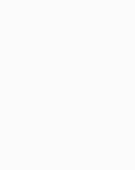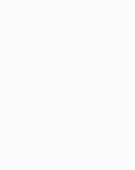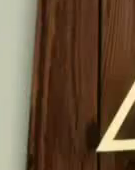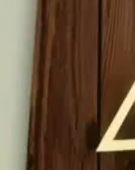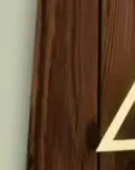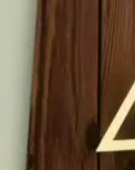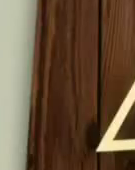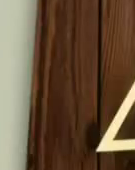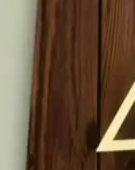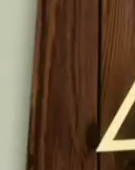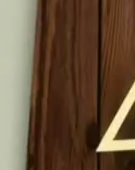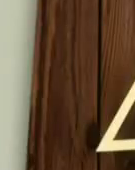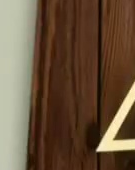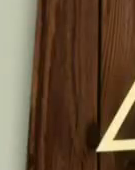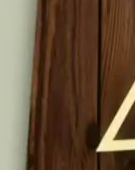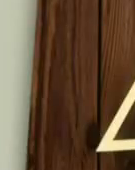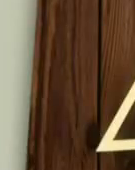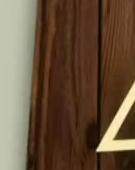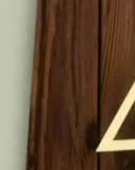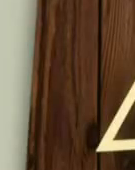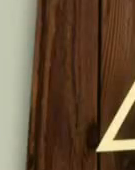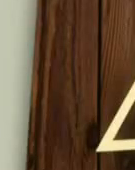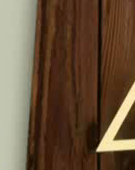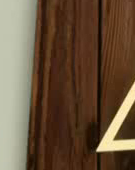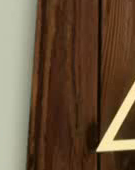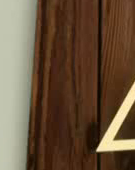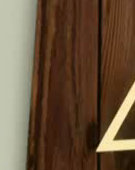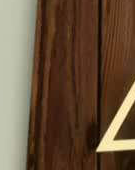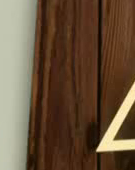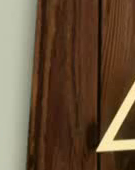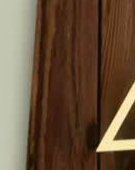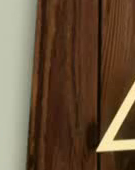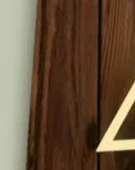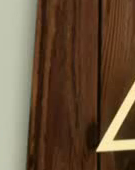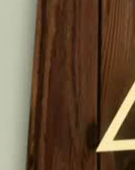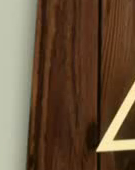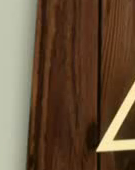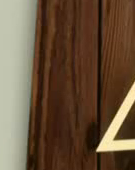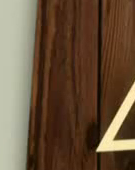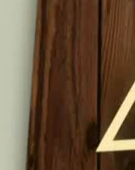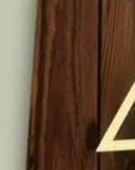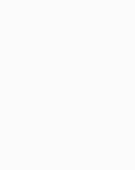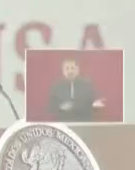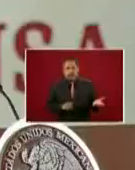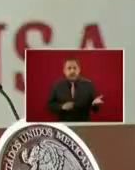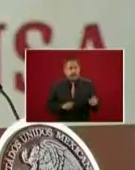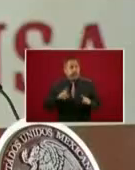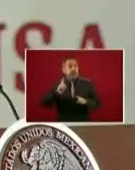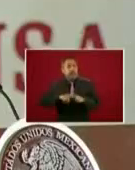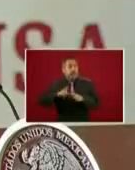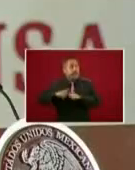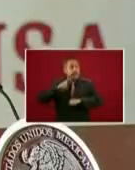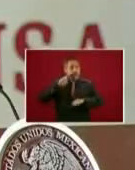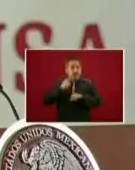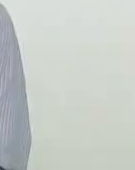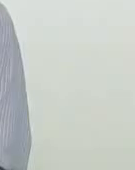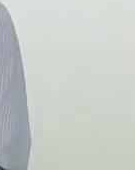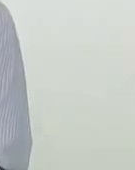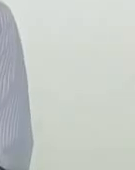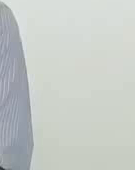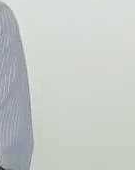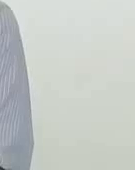fuerte, ¿no? Sí. Bueno, sí, y los del PAN no son los únicos. Movimiento Ciudadano también presentó una denuncia ante el presidente en la